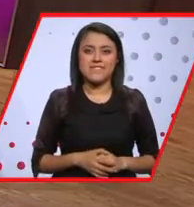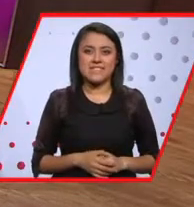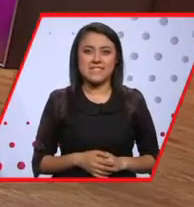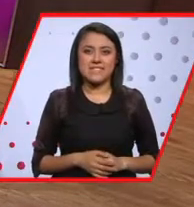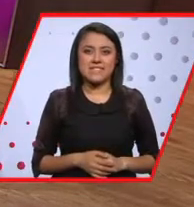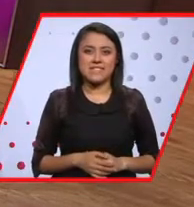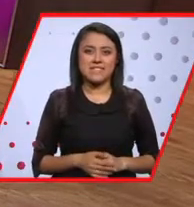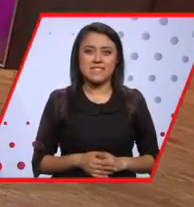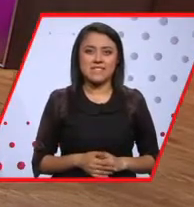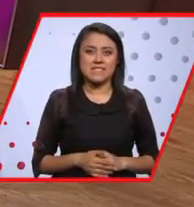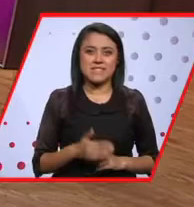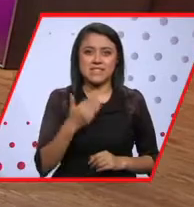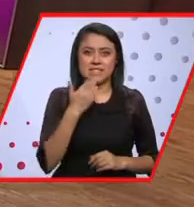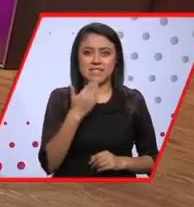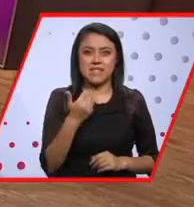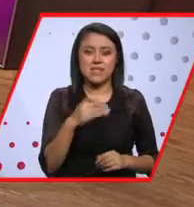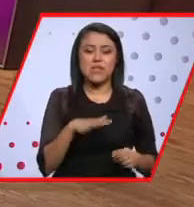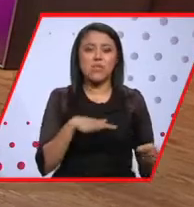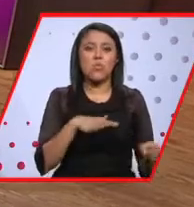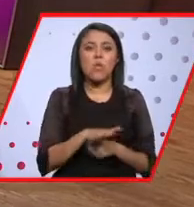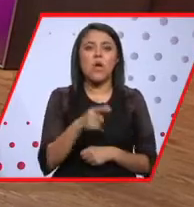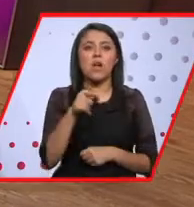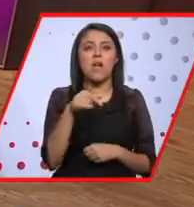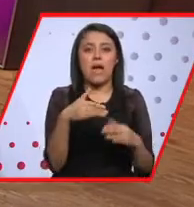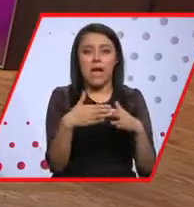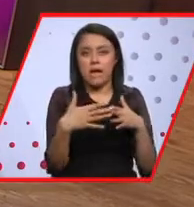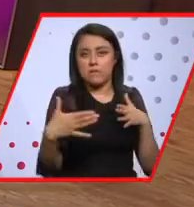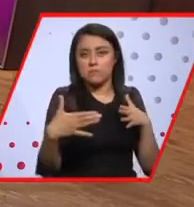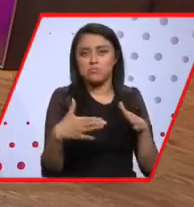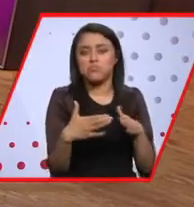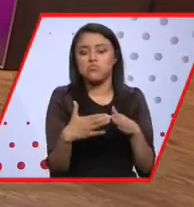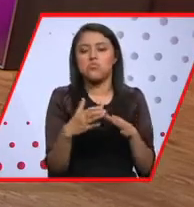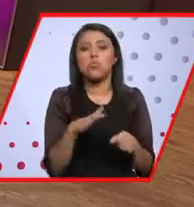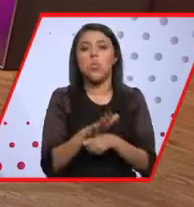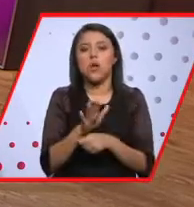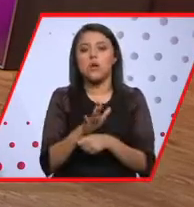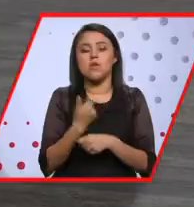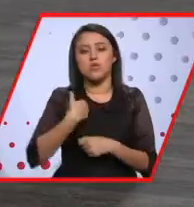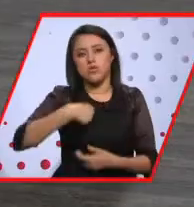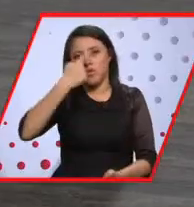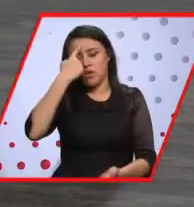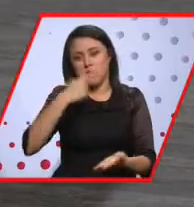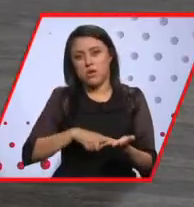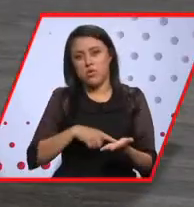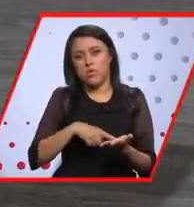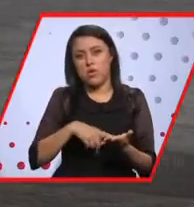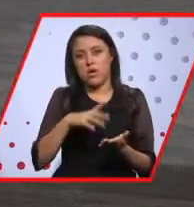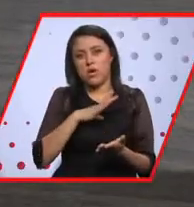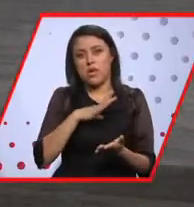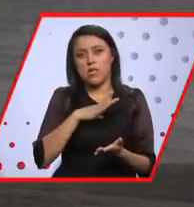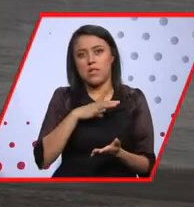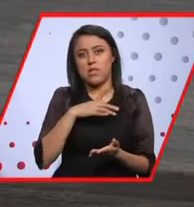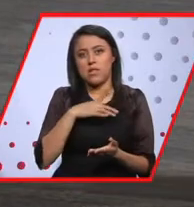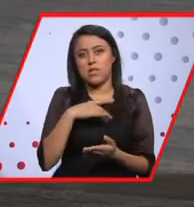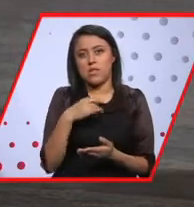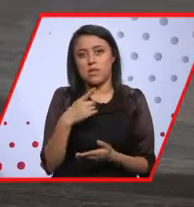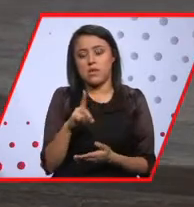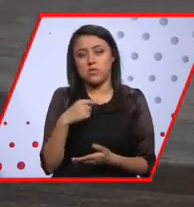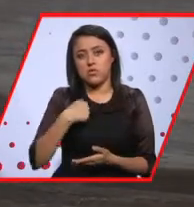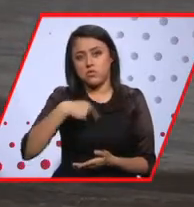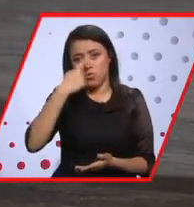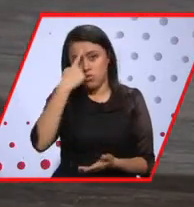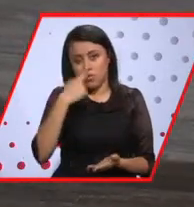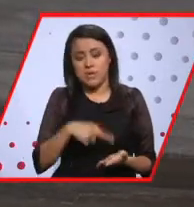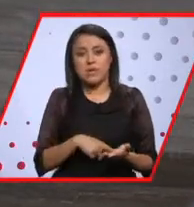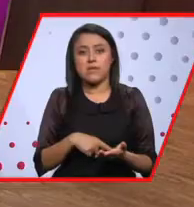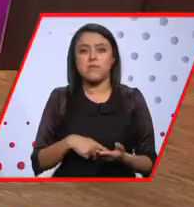Bueno, ya está buscando pues cuál pie tengo más grande que el otro. Según yo, el derecho. Qué afán. O sea,